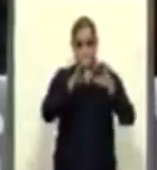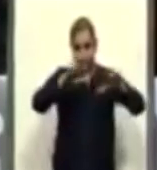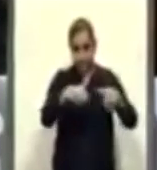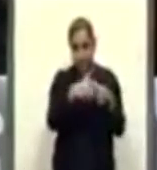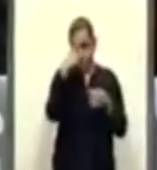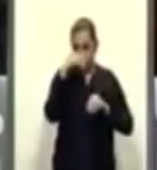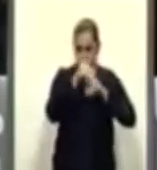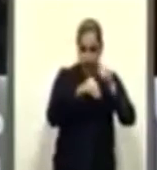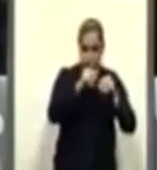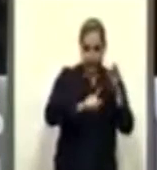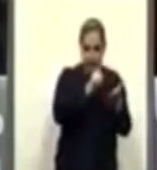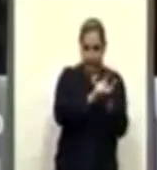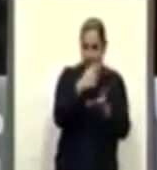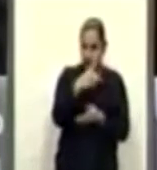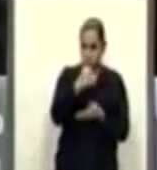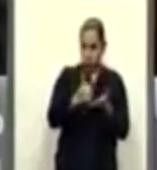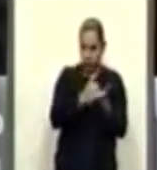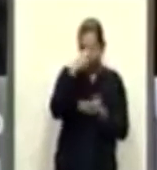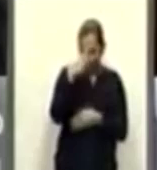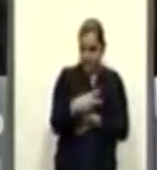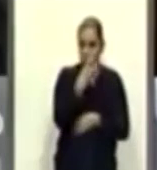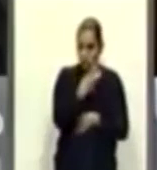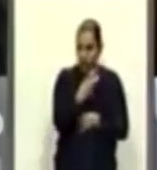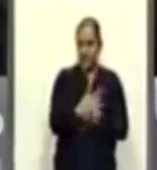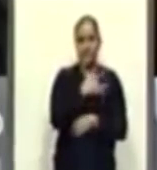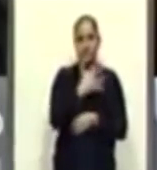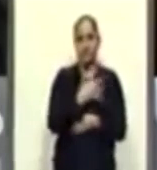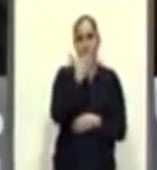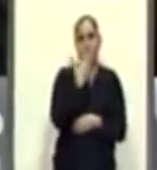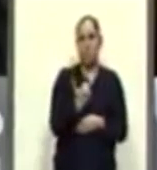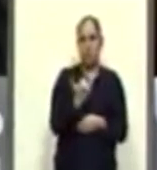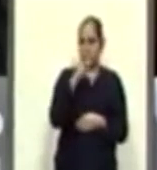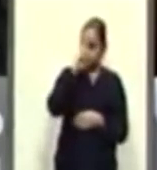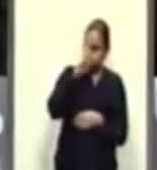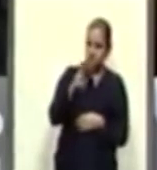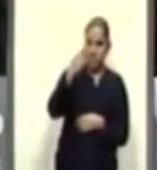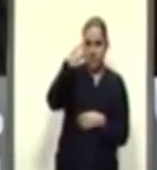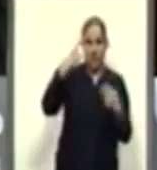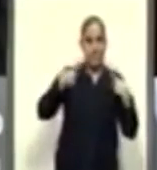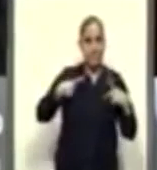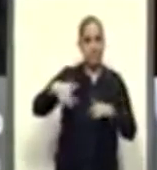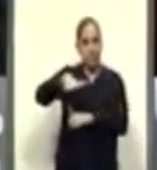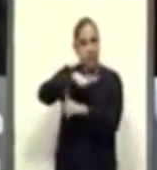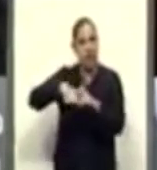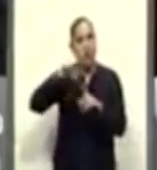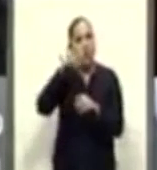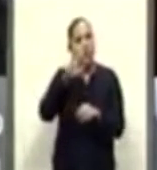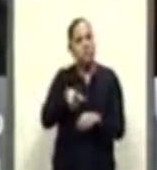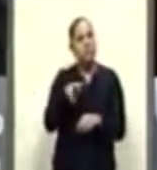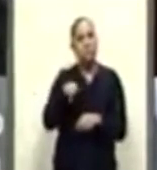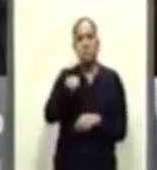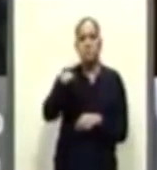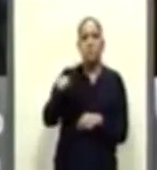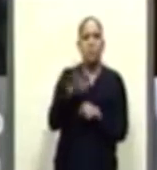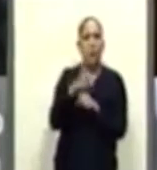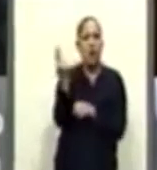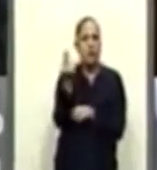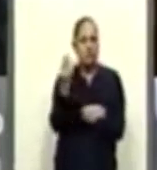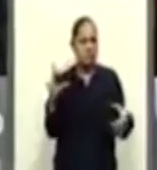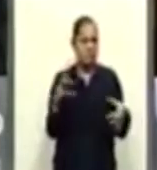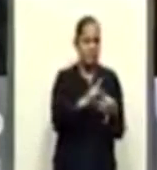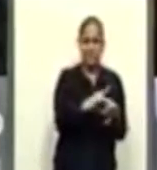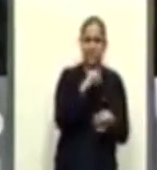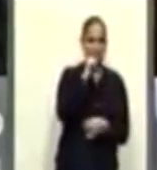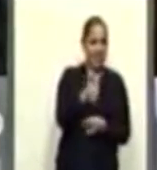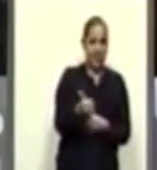será un atentado a la República y a la precaria democracia del país. Es contradictorio que se le pretenda otorgar